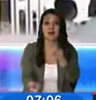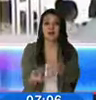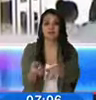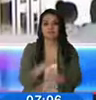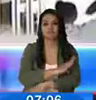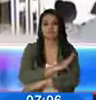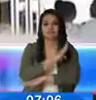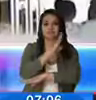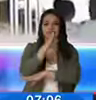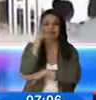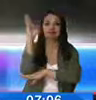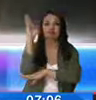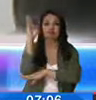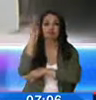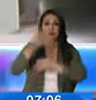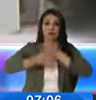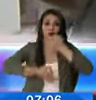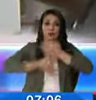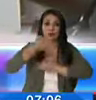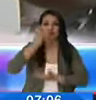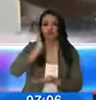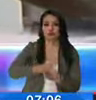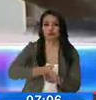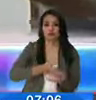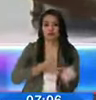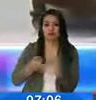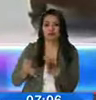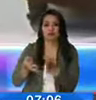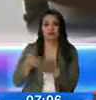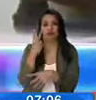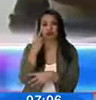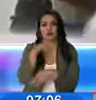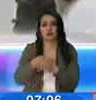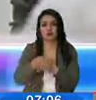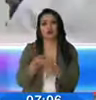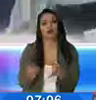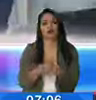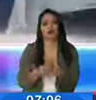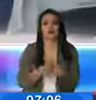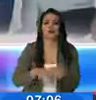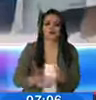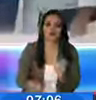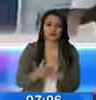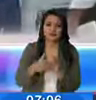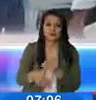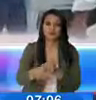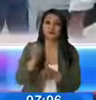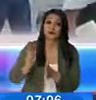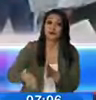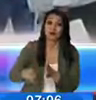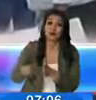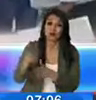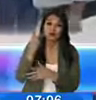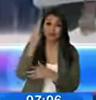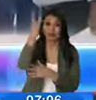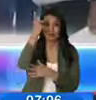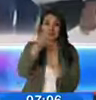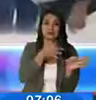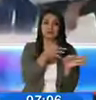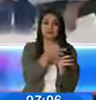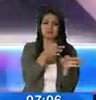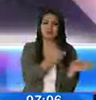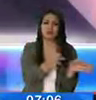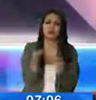mediodía, cuando se suspendió hasta las 14 horas. El abogado de los padres de familia explicaba los motivos de la